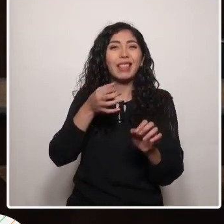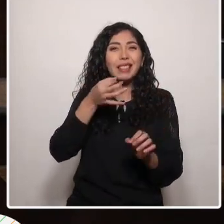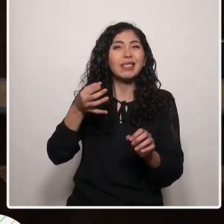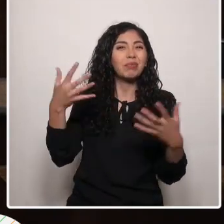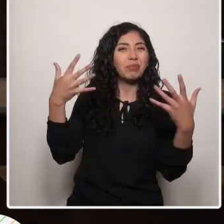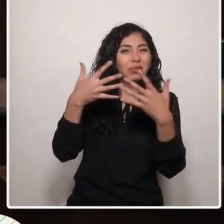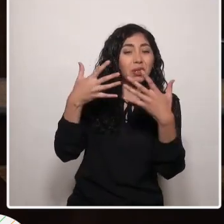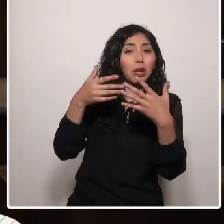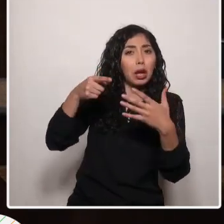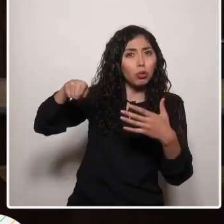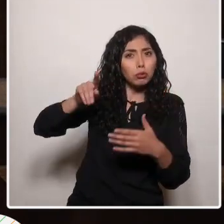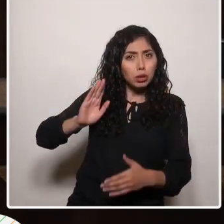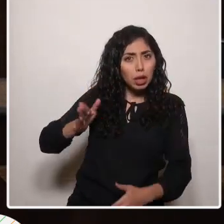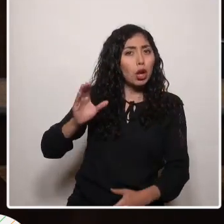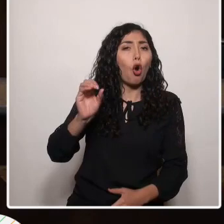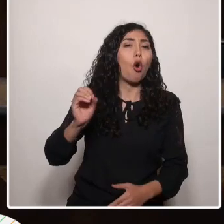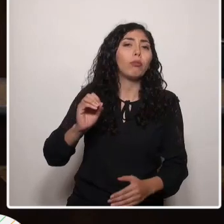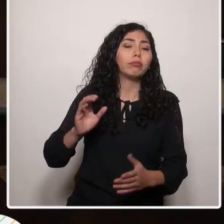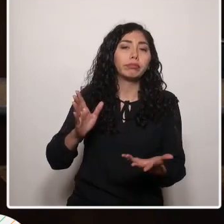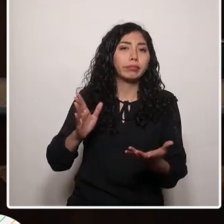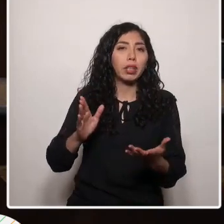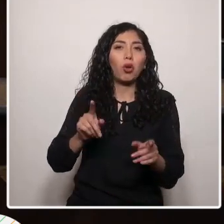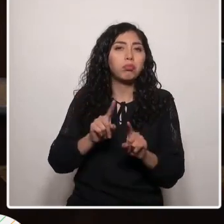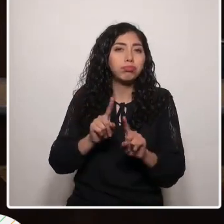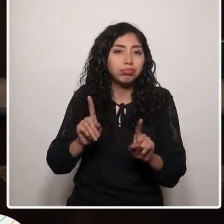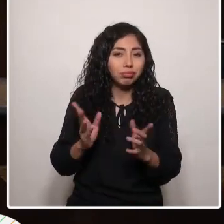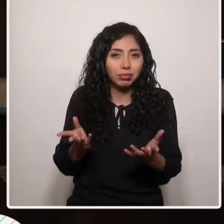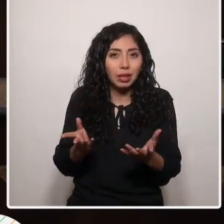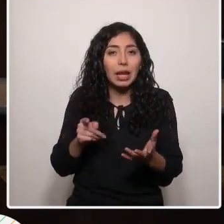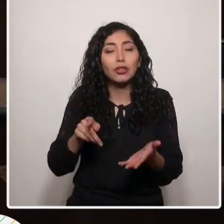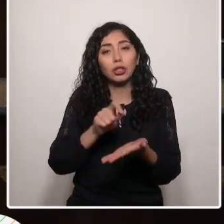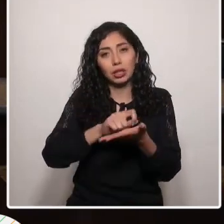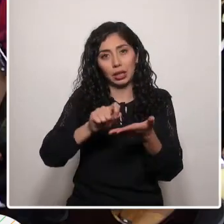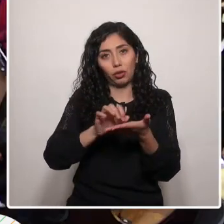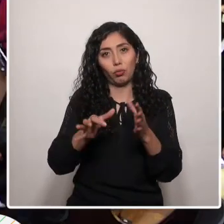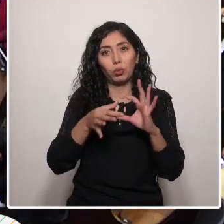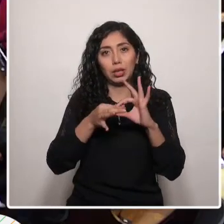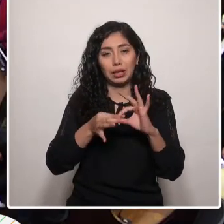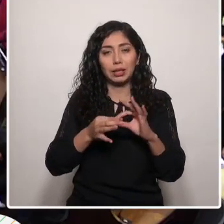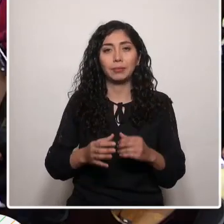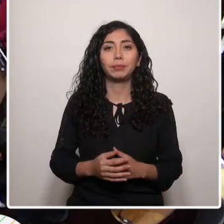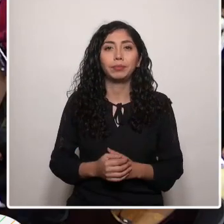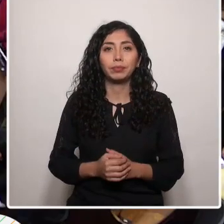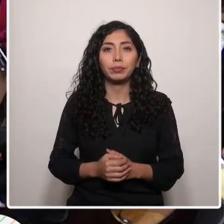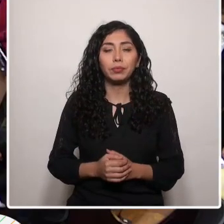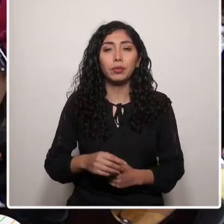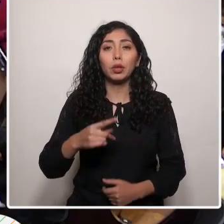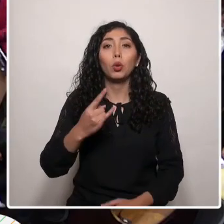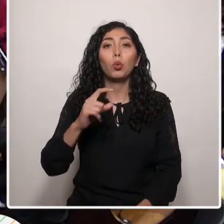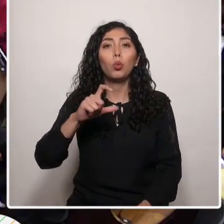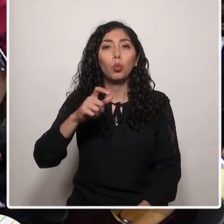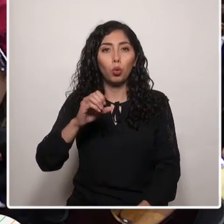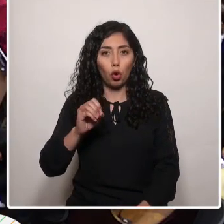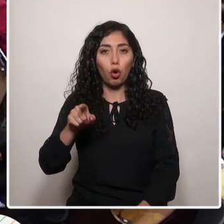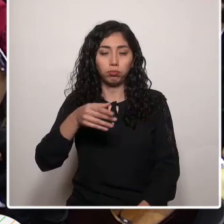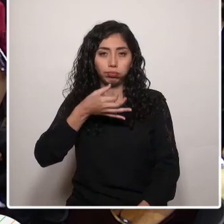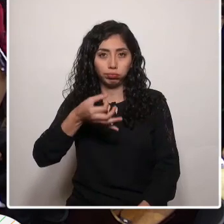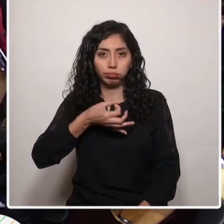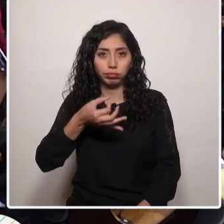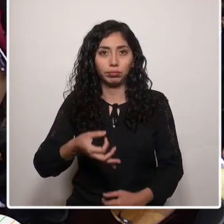mantienen o si prefieren retirarla. Eso, señor secretario. Muchas gracias. Don Hugo Gutiérrez tiene la palabra.